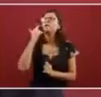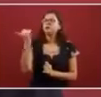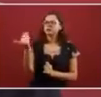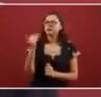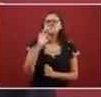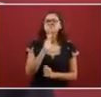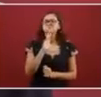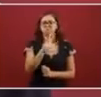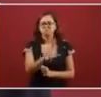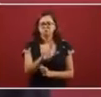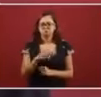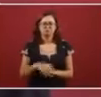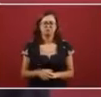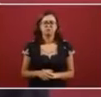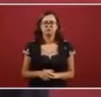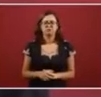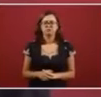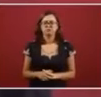Eso es básicamente,